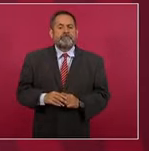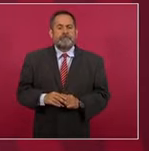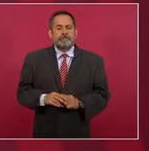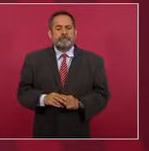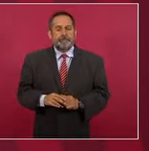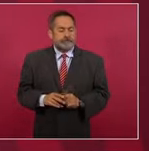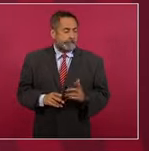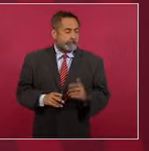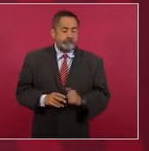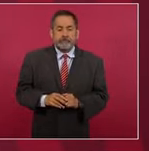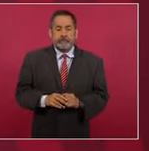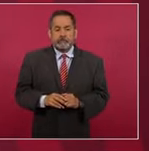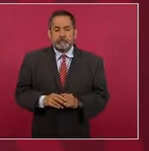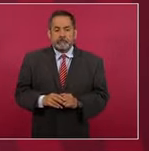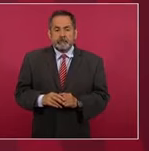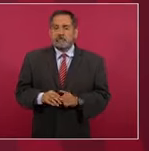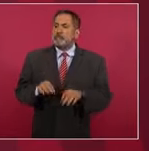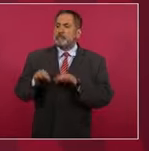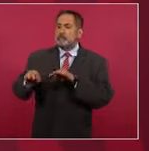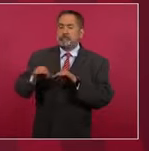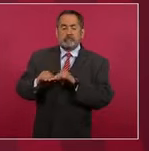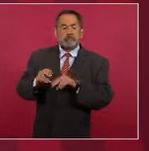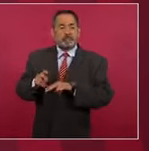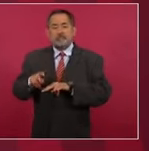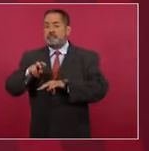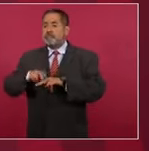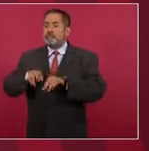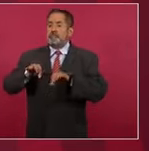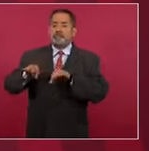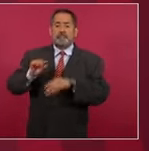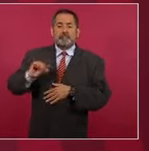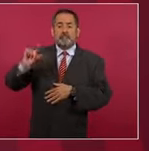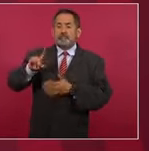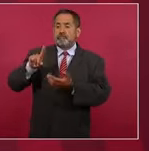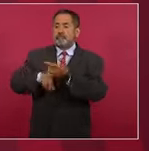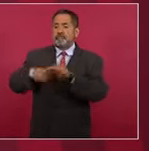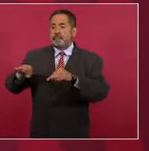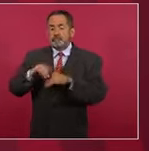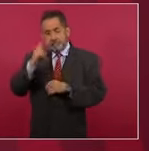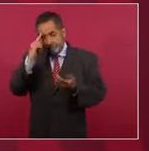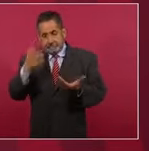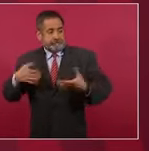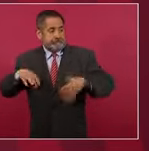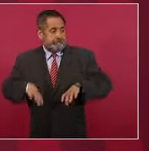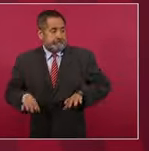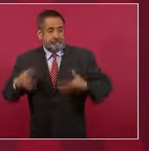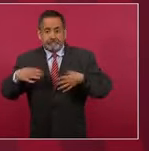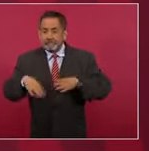No es el servicio público para enriquecerse,